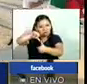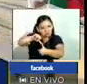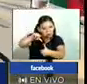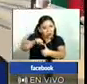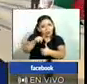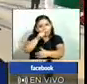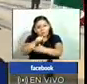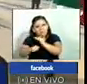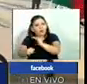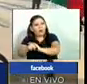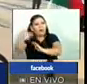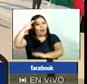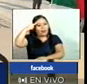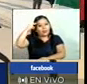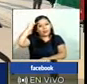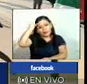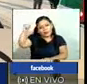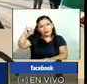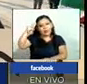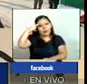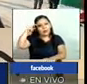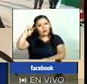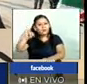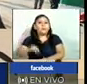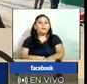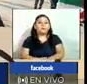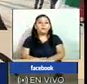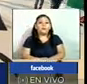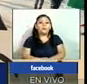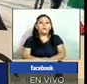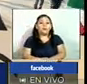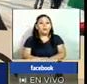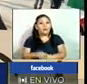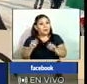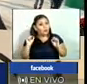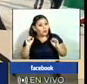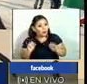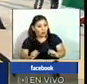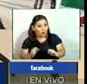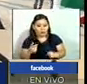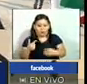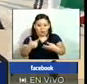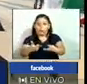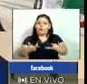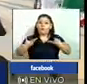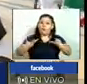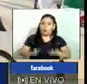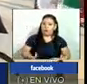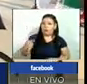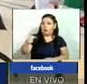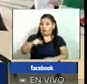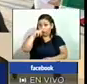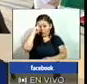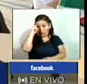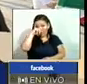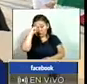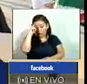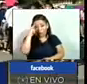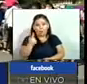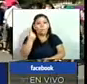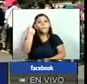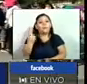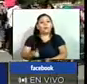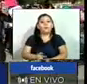haitianos de todos los países que se pudieran reconocer nuestros derechos en este país que se nos reconozca como